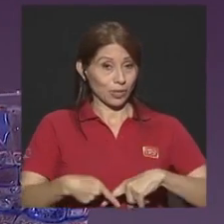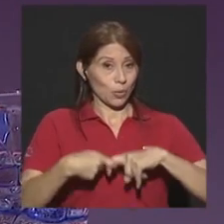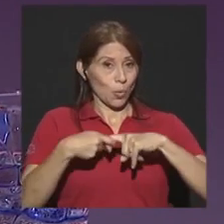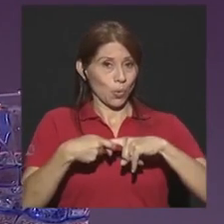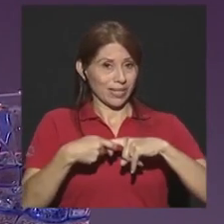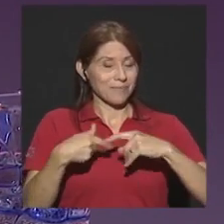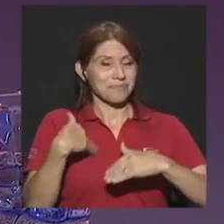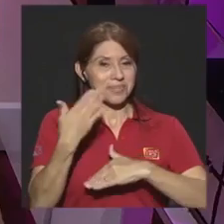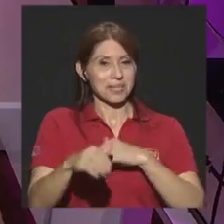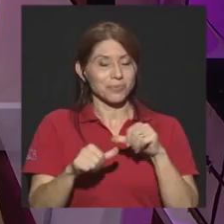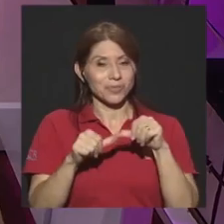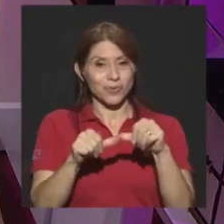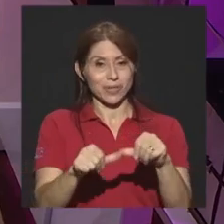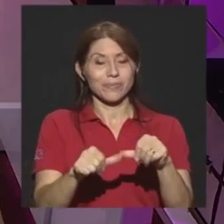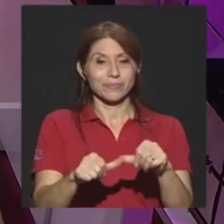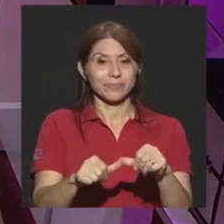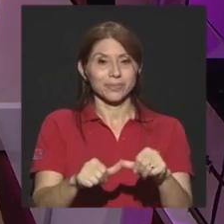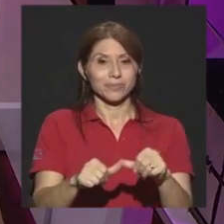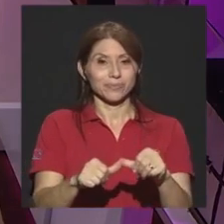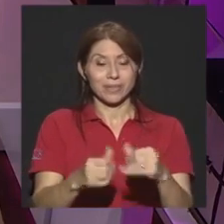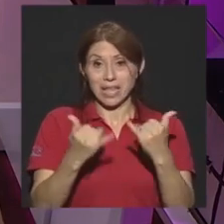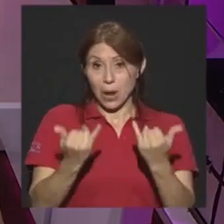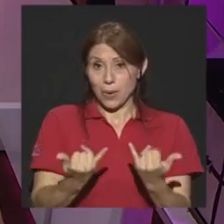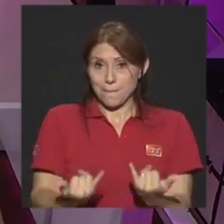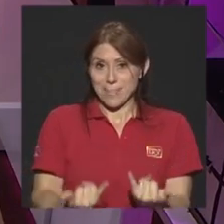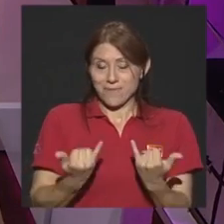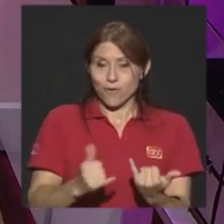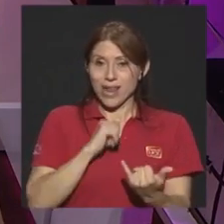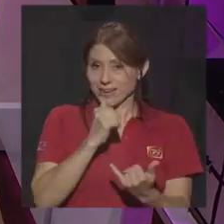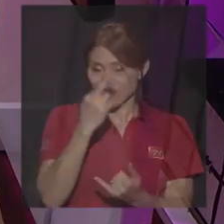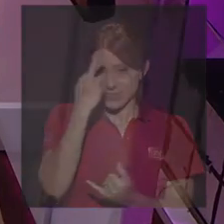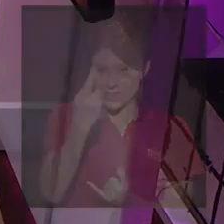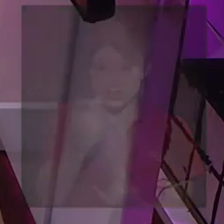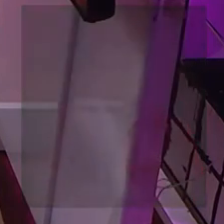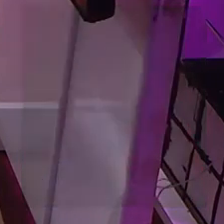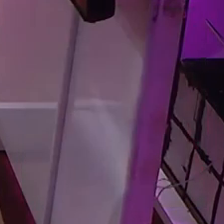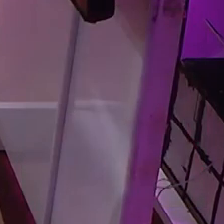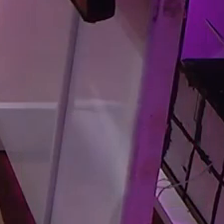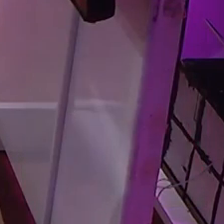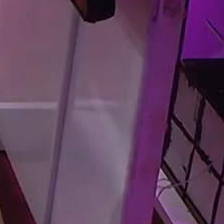segundos estamos de regreso y estamos en vivo en Irreverencias.